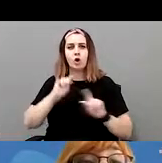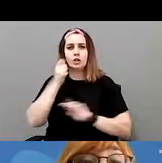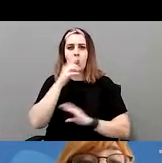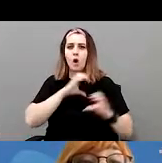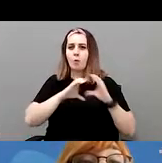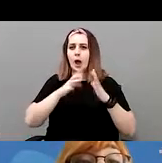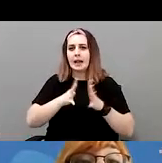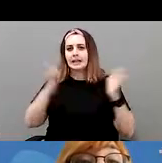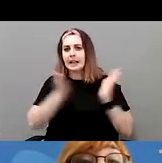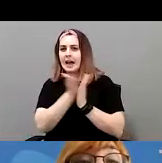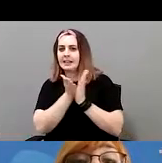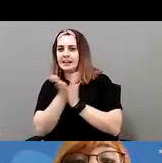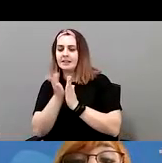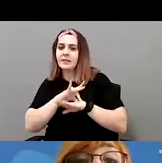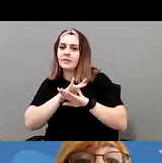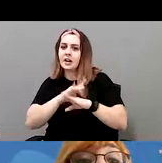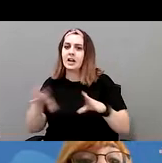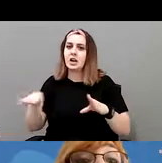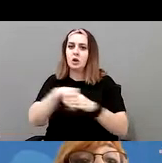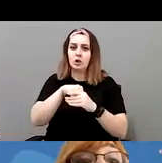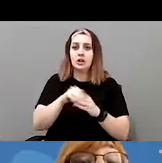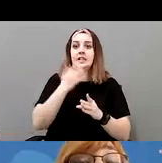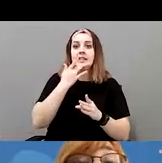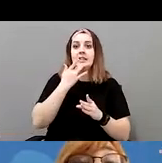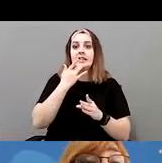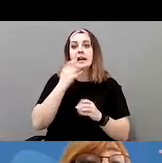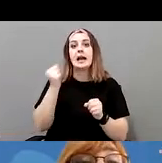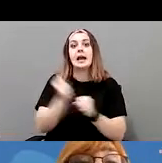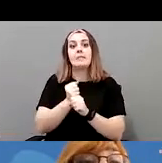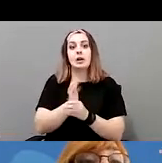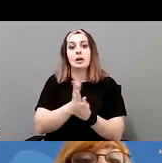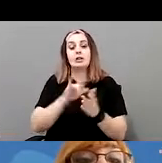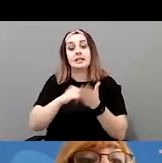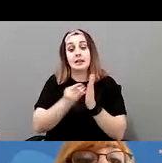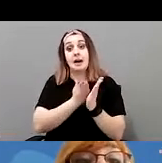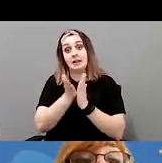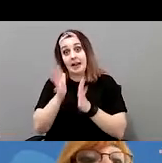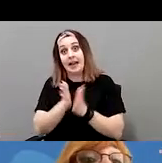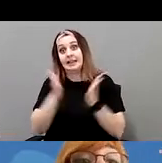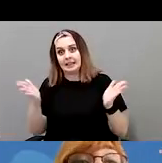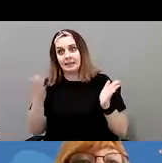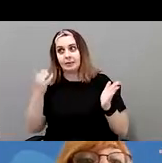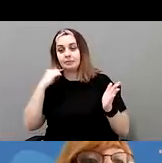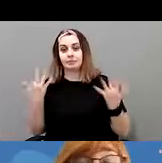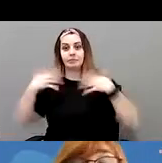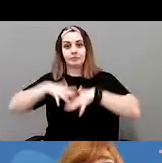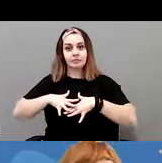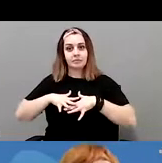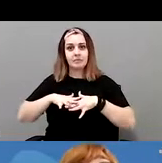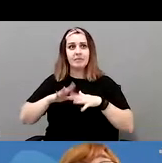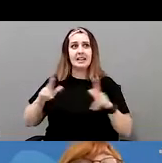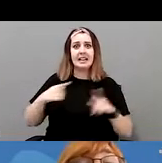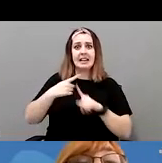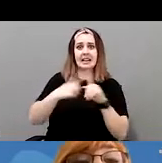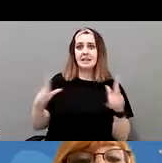aumentativa alternativa sea el vehículo de inclusión cuando se normalice el empleo de los sistemas aumentativos y alternativos en todas las esferas